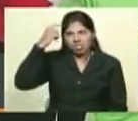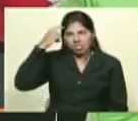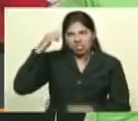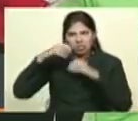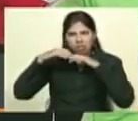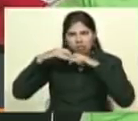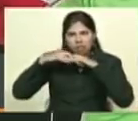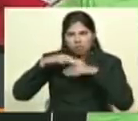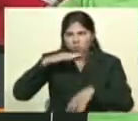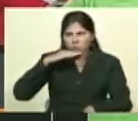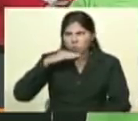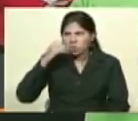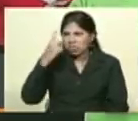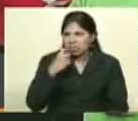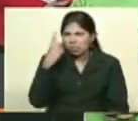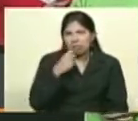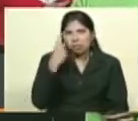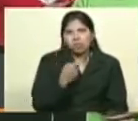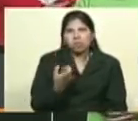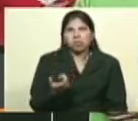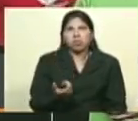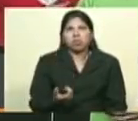¿no? No se lo pidió.